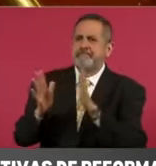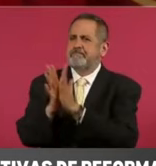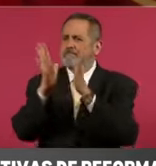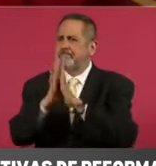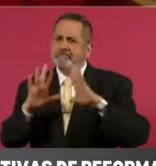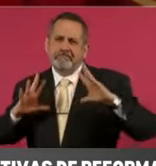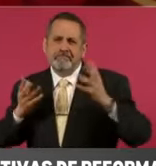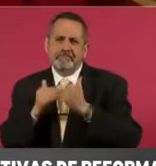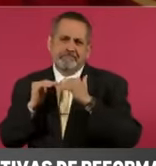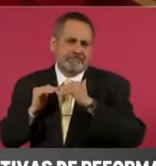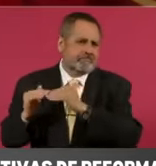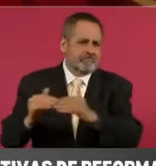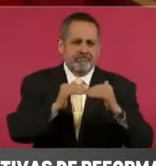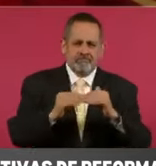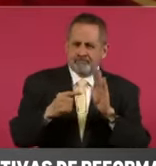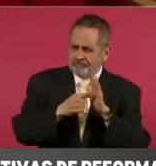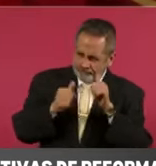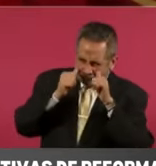eminentemente social.